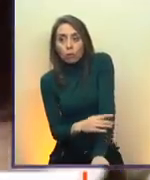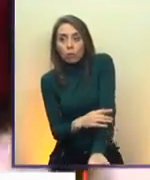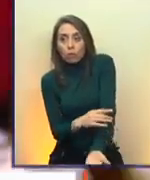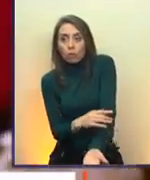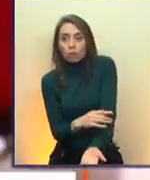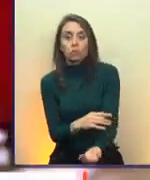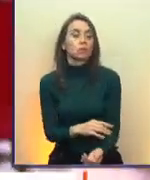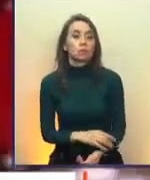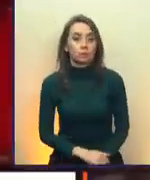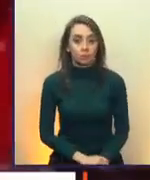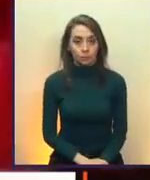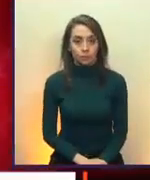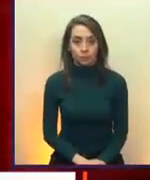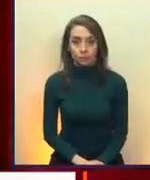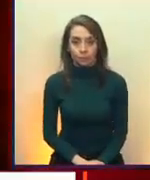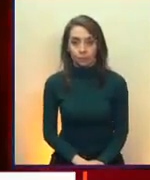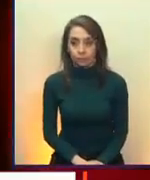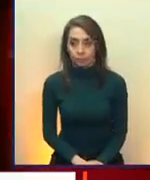inmovilizado.